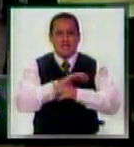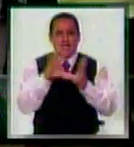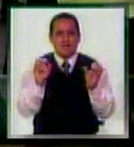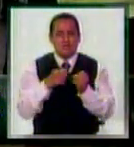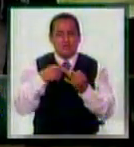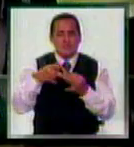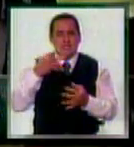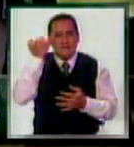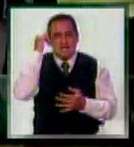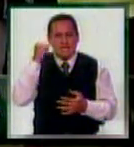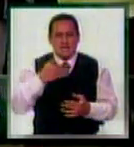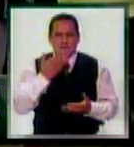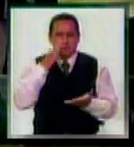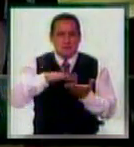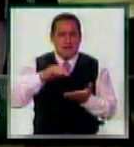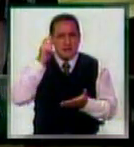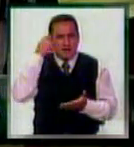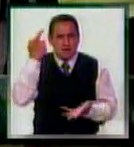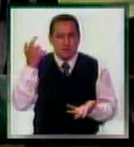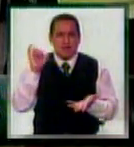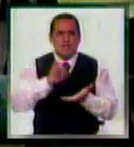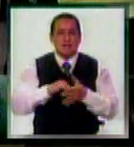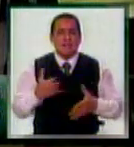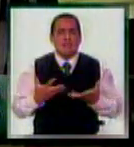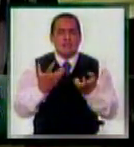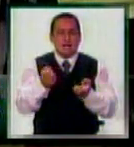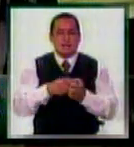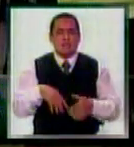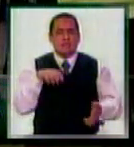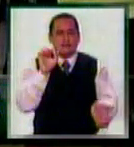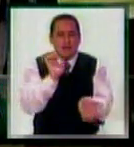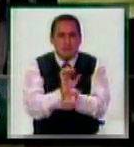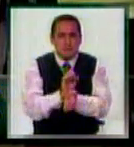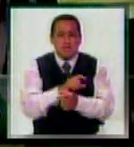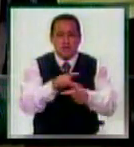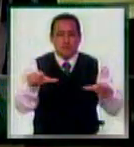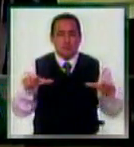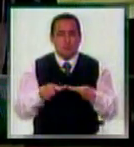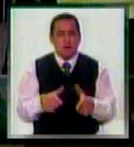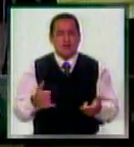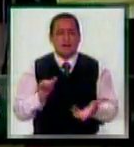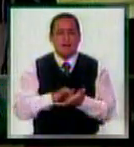esas ideologías insanas que querían esclavizar Lucanamarca.